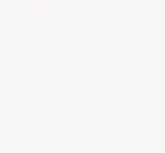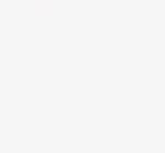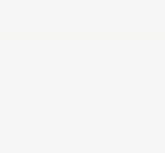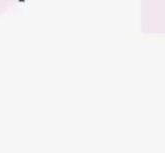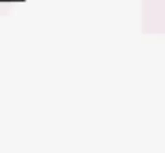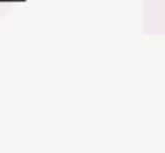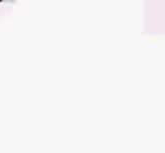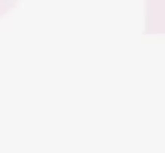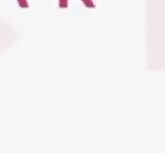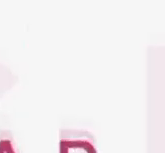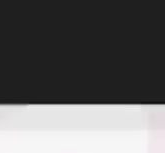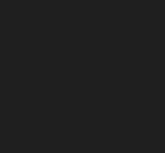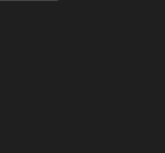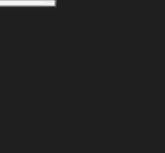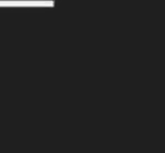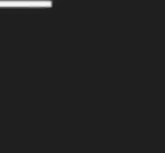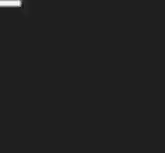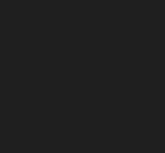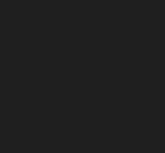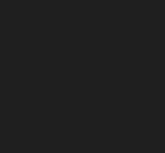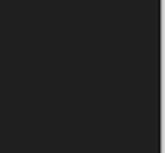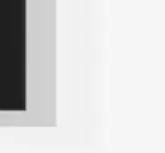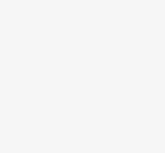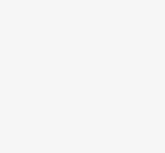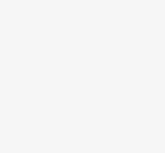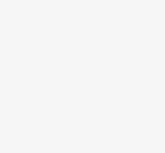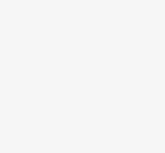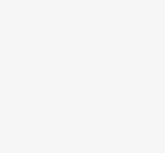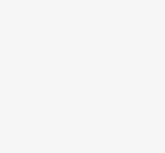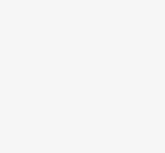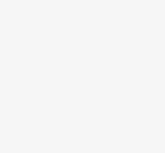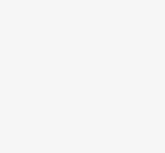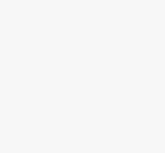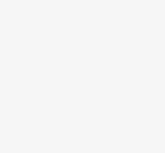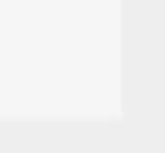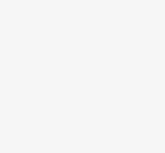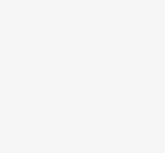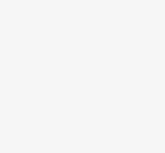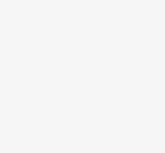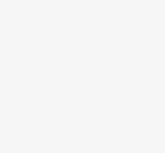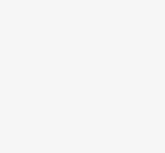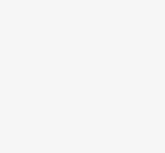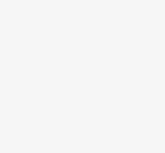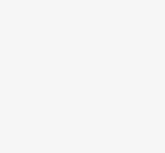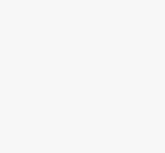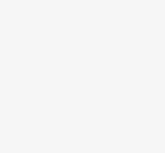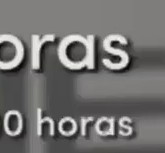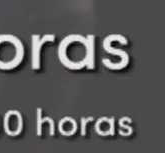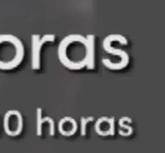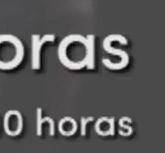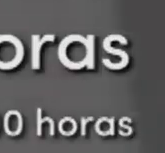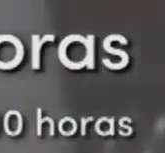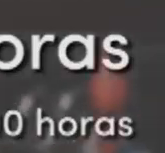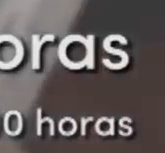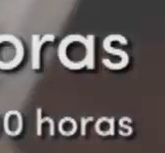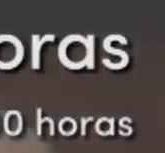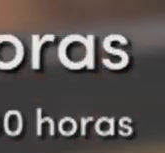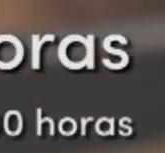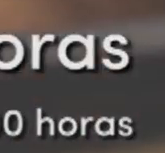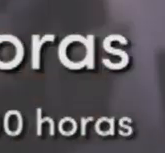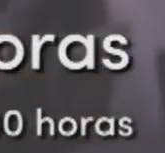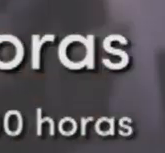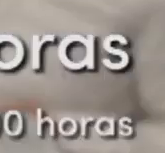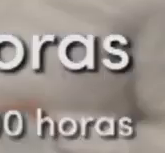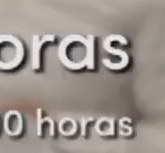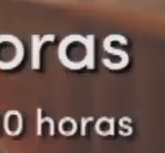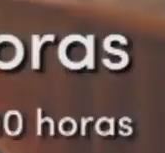Proponer, participar, decidir. Elecciones 2024. Texto y contexto. Todos los miércoles a